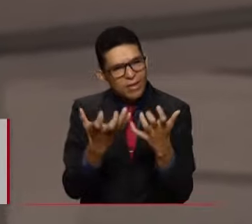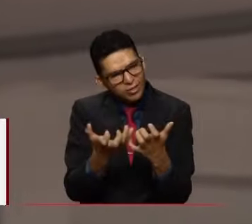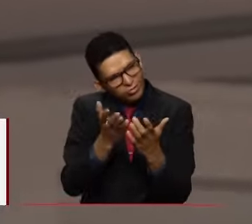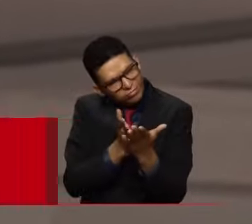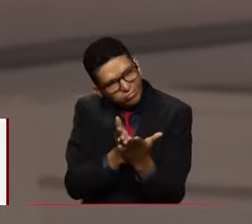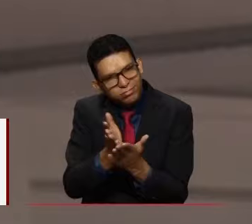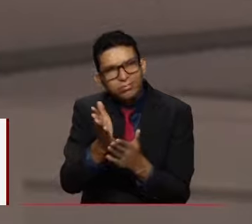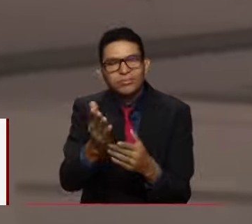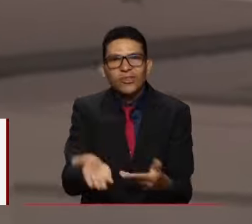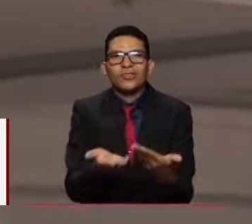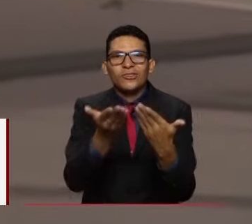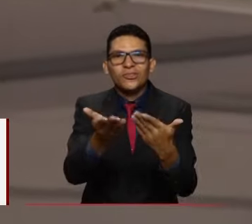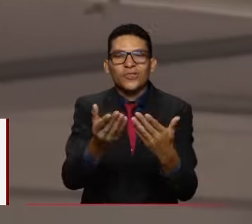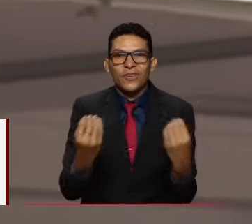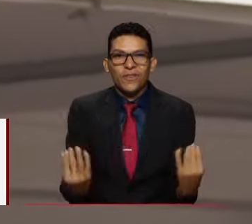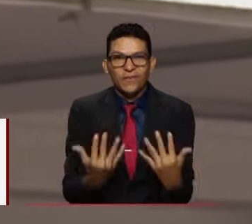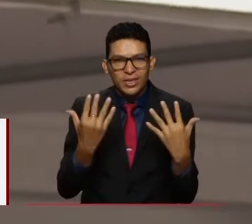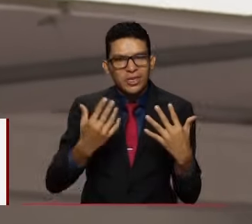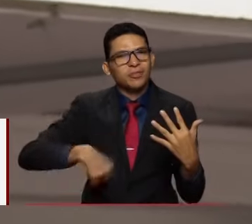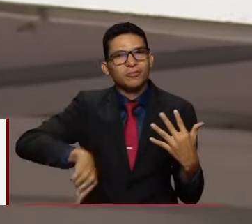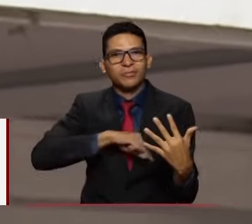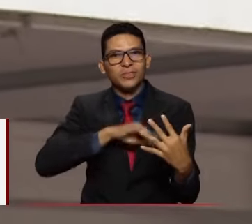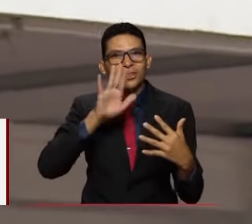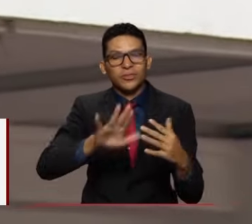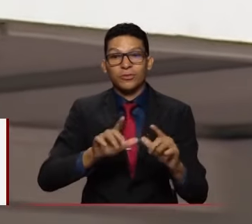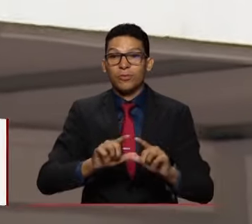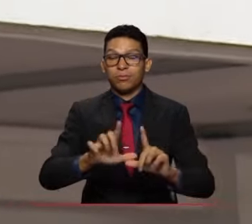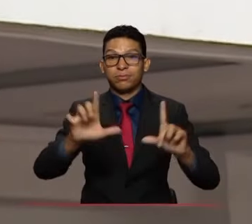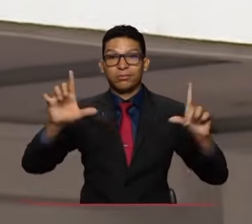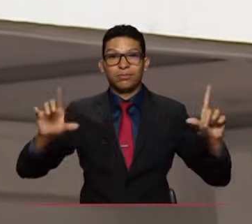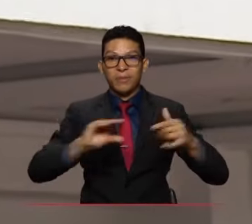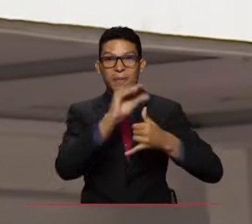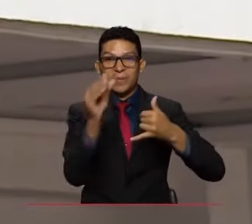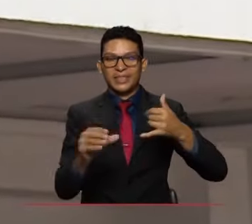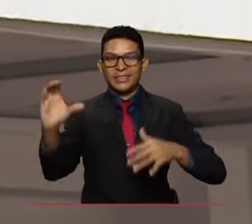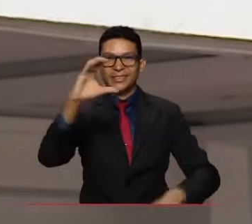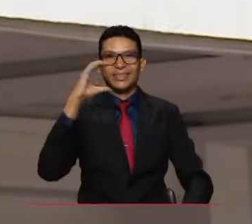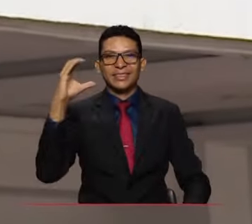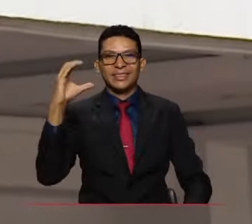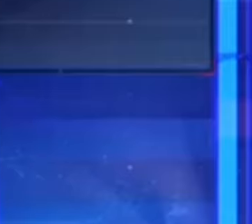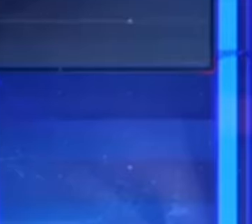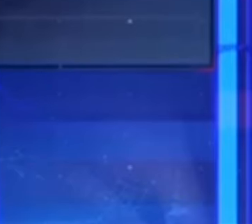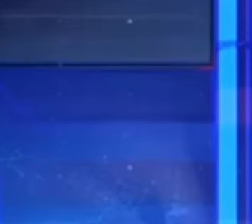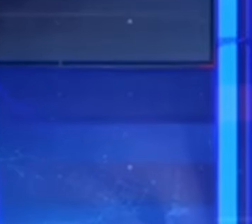seguir siendo parte de sus vidas. Somos la ventana del Pacífico colombiano.